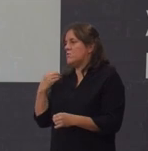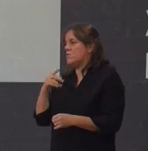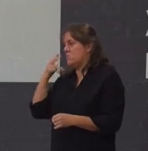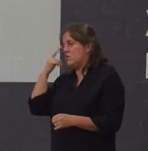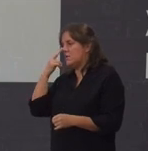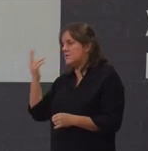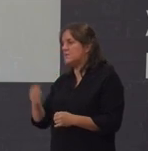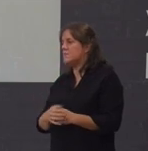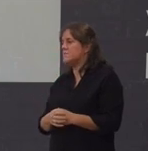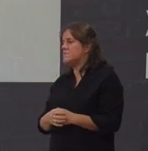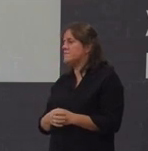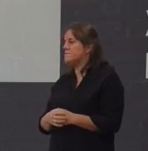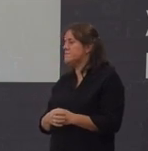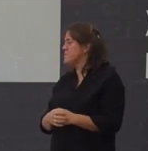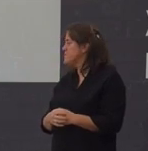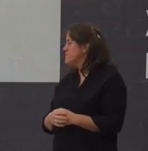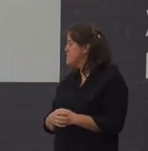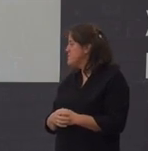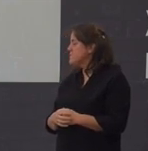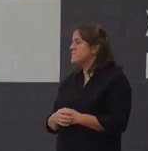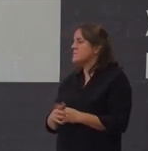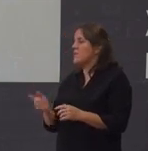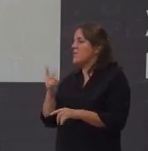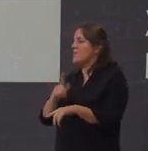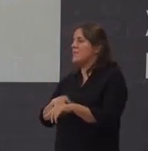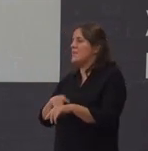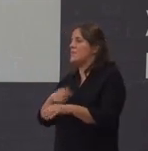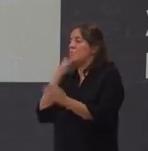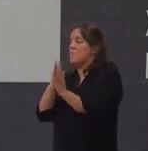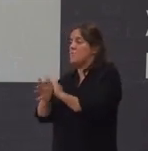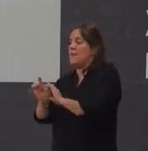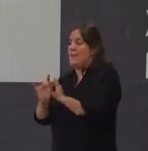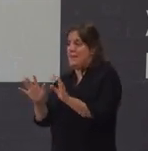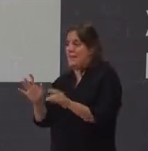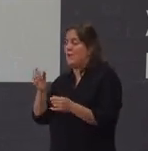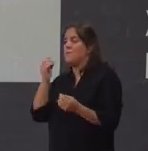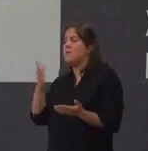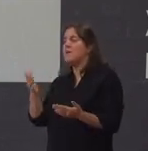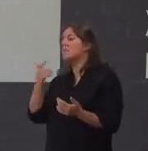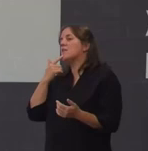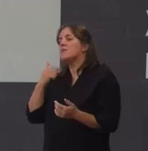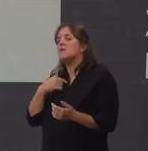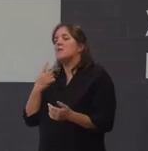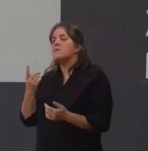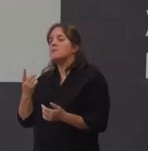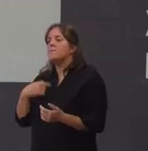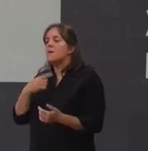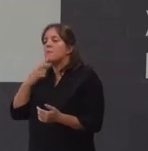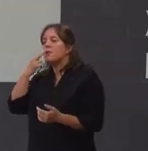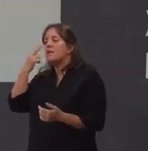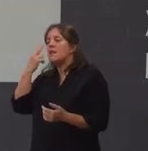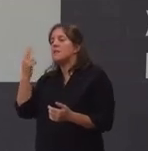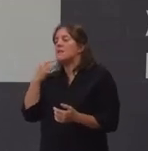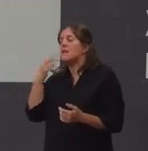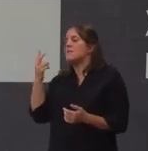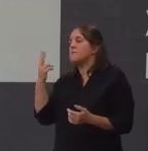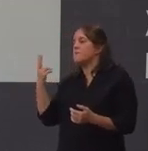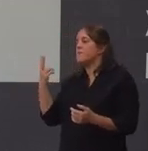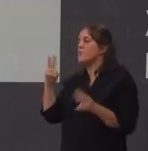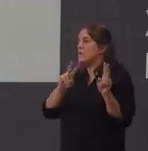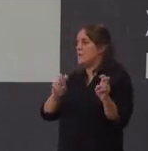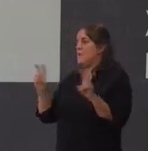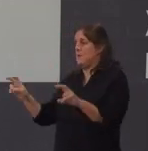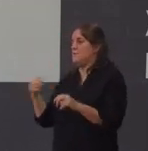que son moi interesantes. Evidentemente, claro, coa falta de tempo non se pode comentar, ¿no? Pero sobre, a mí interésame, estas dous que